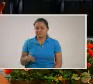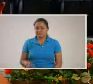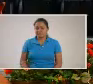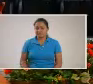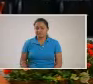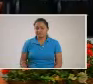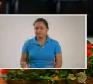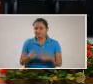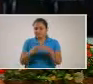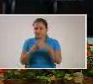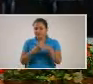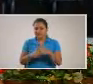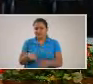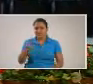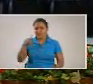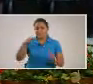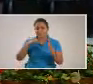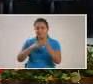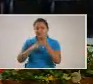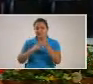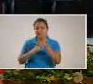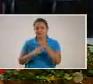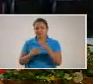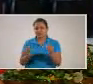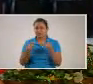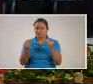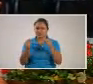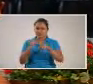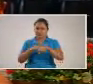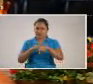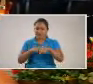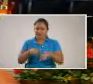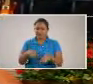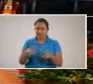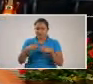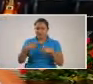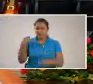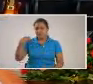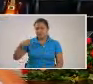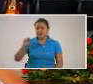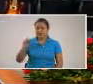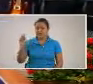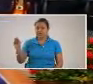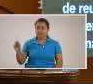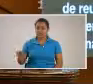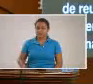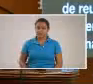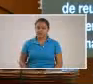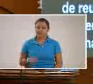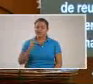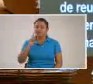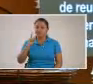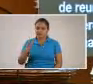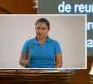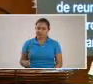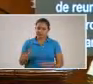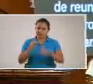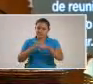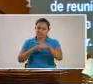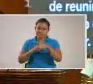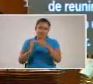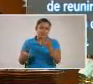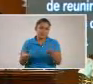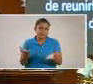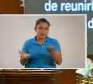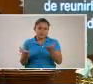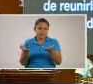1007 años y medio para este evento? ¿Verdad? Alguien podría pensar de esa manera. Y ciertamente ese es el tiempo aproximado que